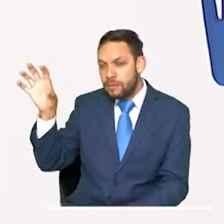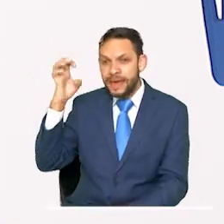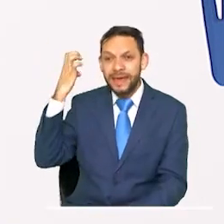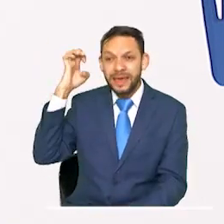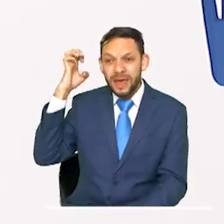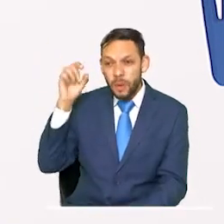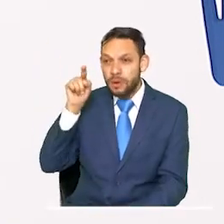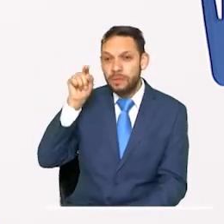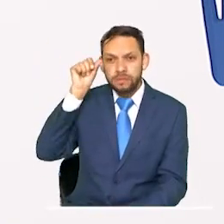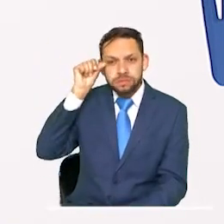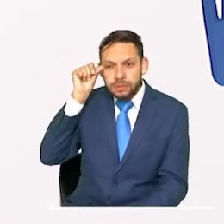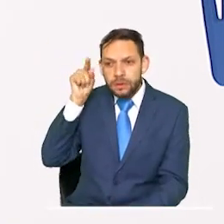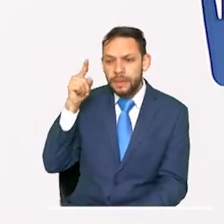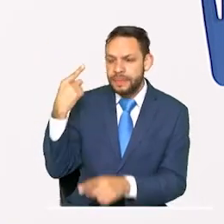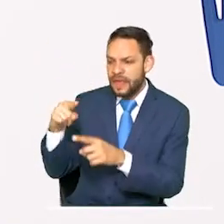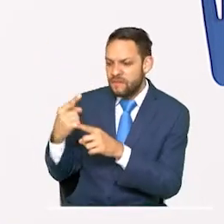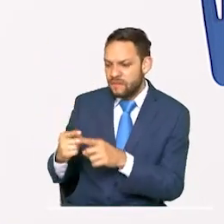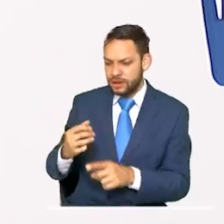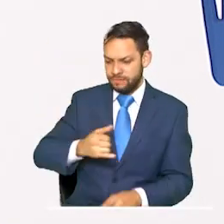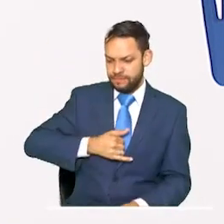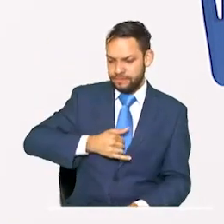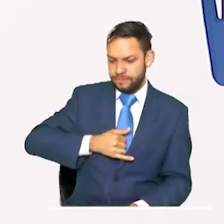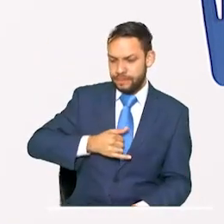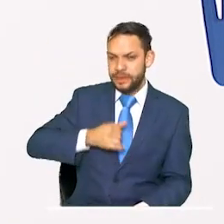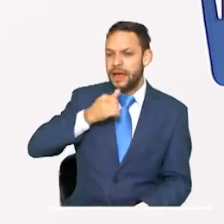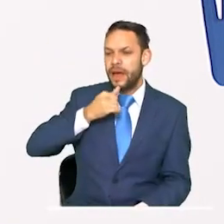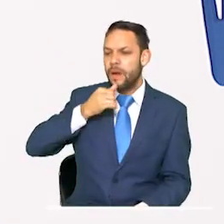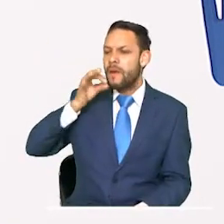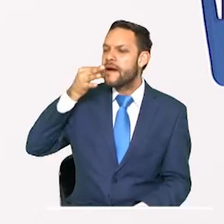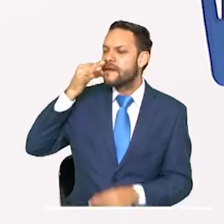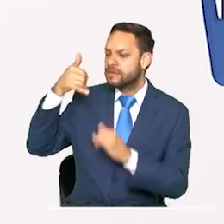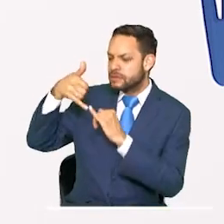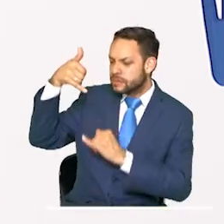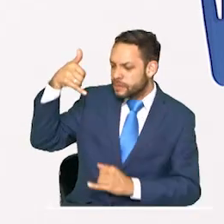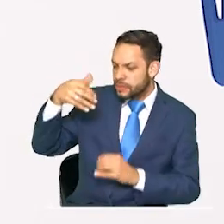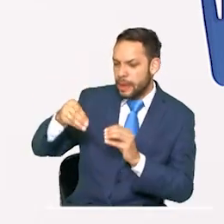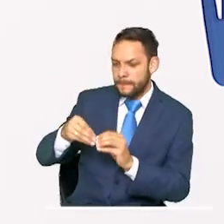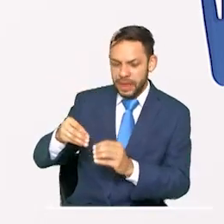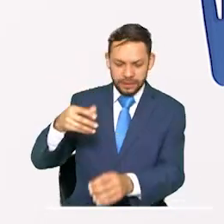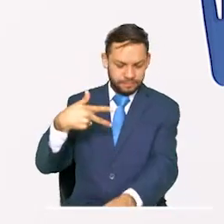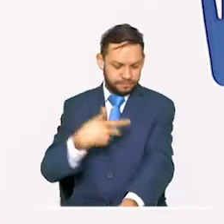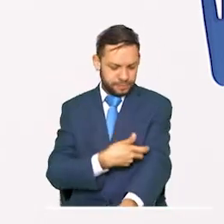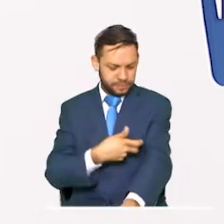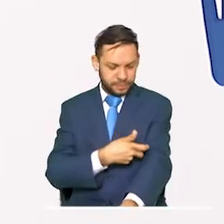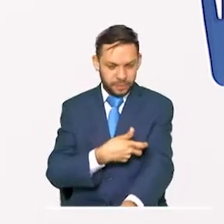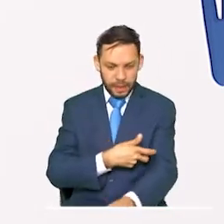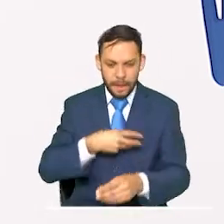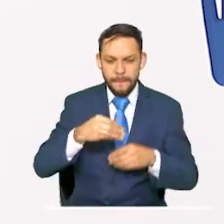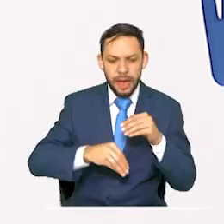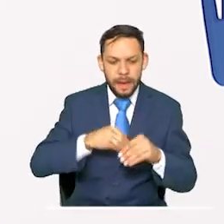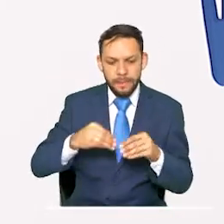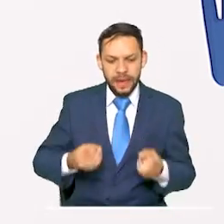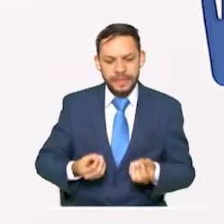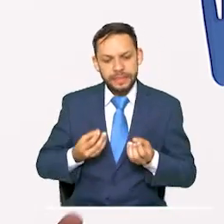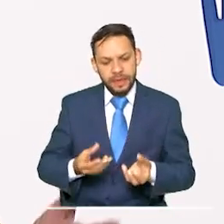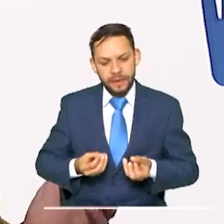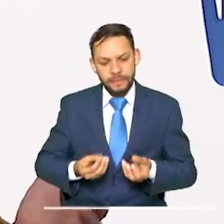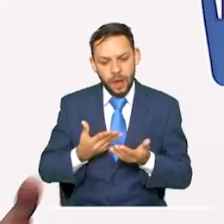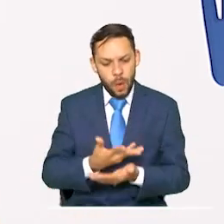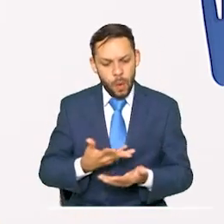la nutrición, los enemas, la hidrología, la hidrocolonterapia, la piterapia,